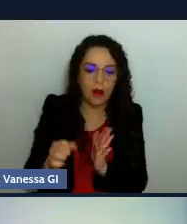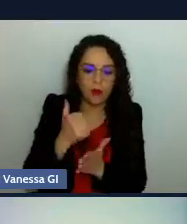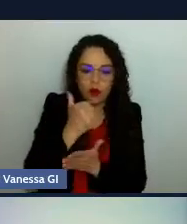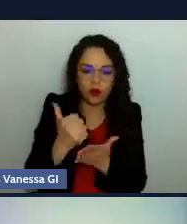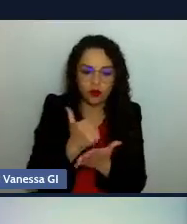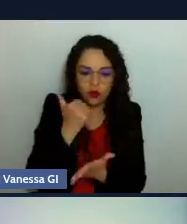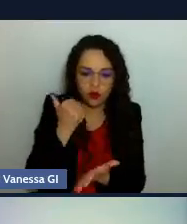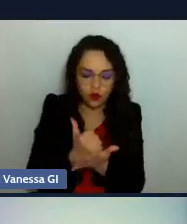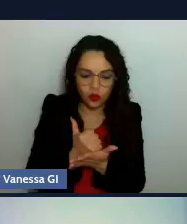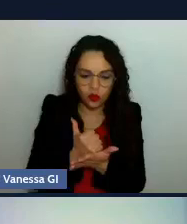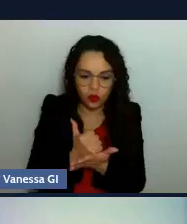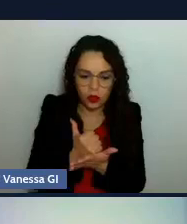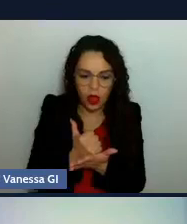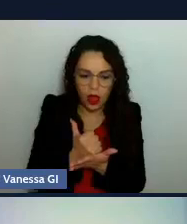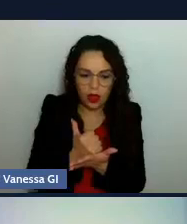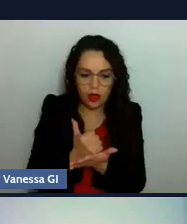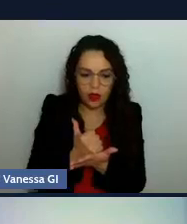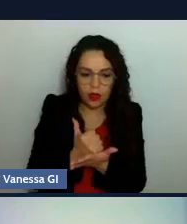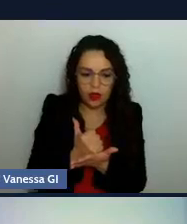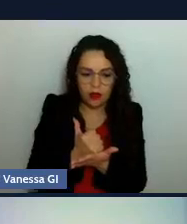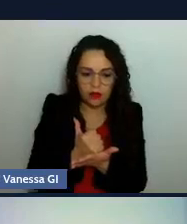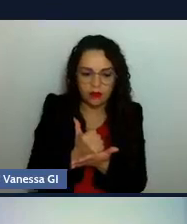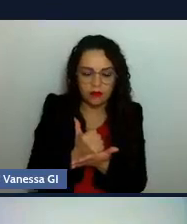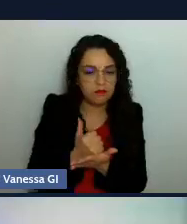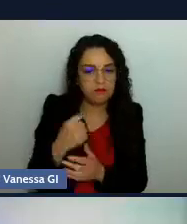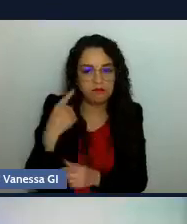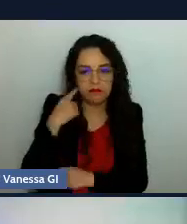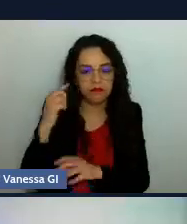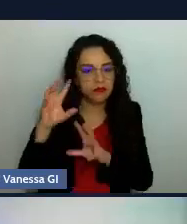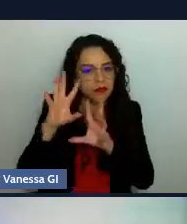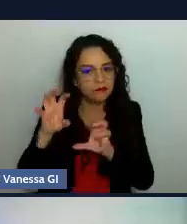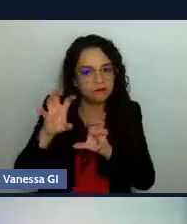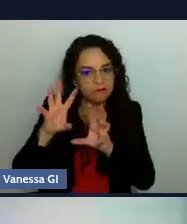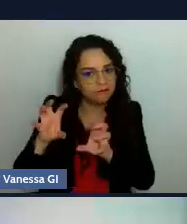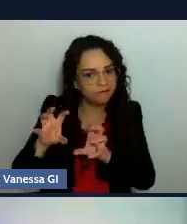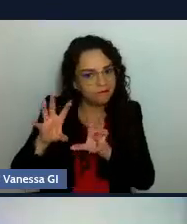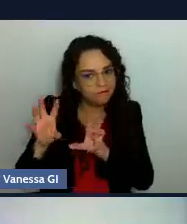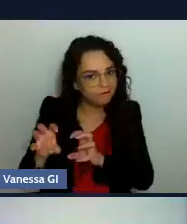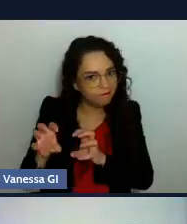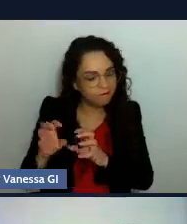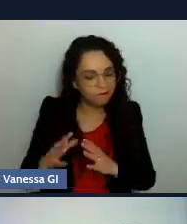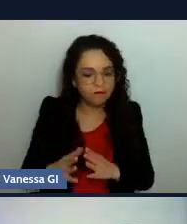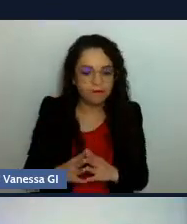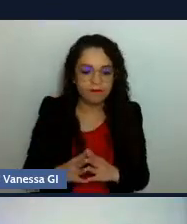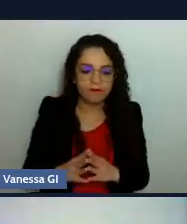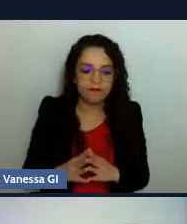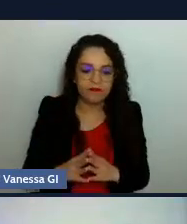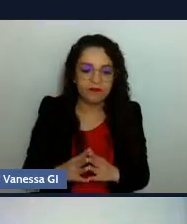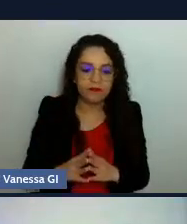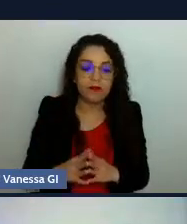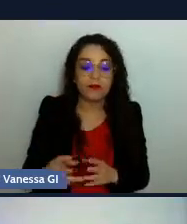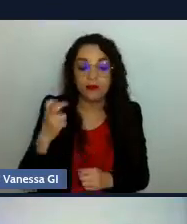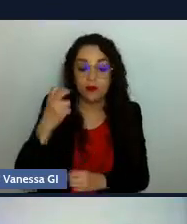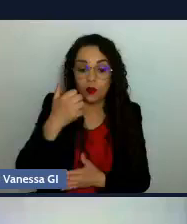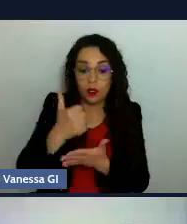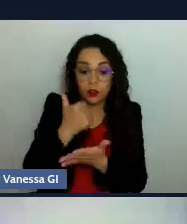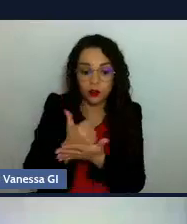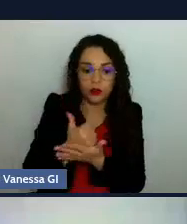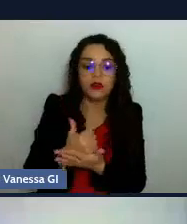que habita presenta enfermedades relacionadas con estos contaminantes. La parte